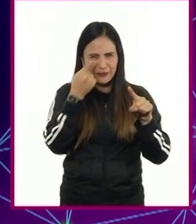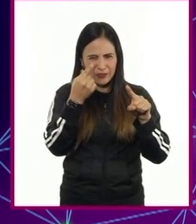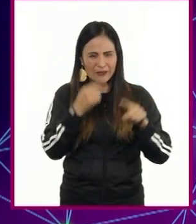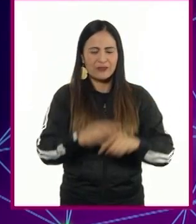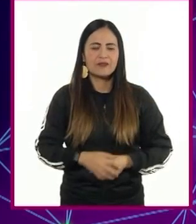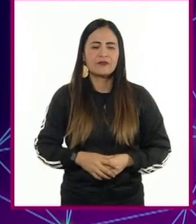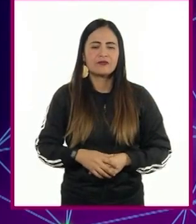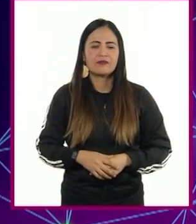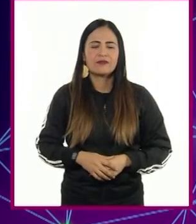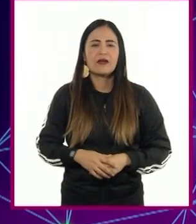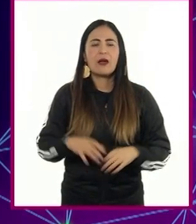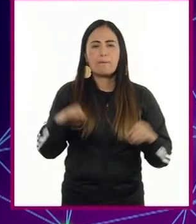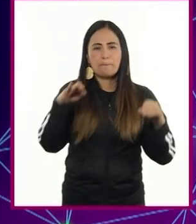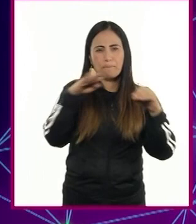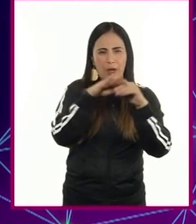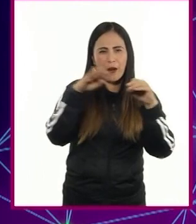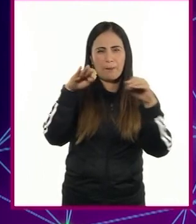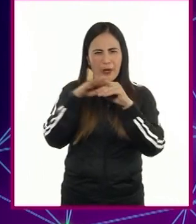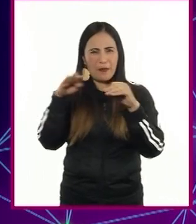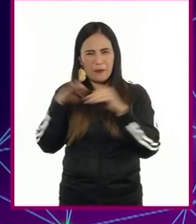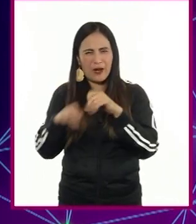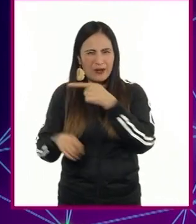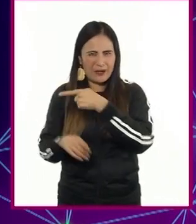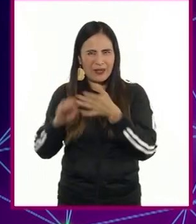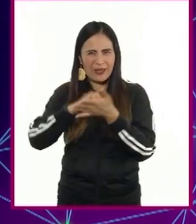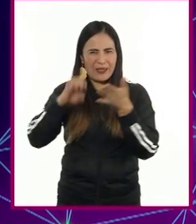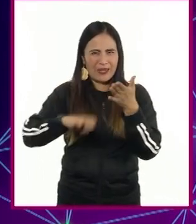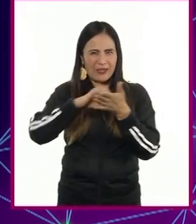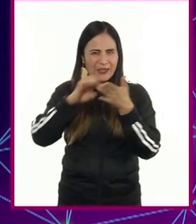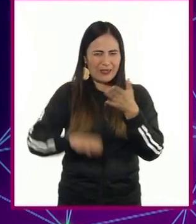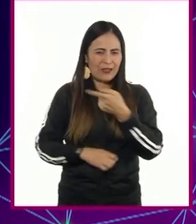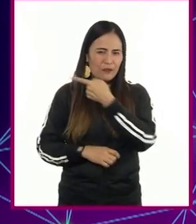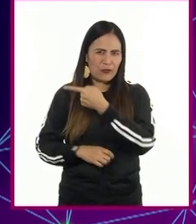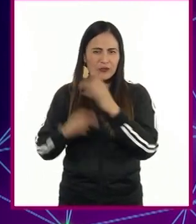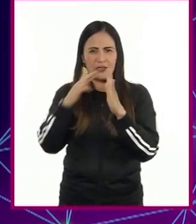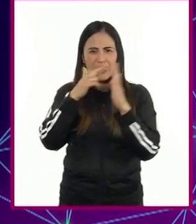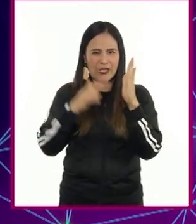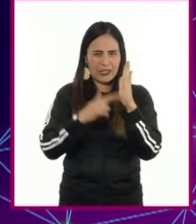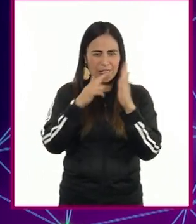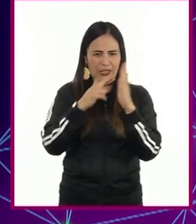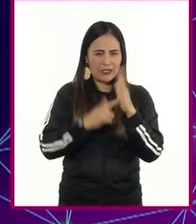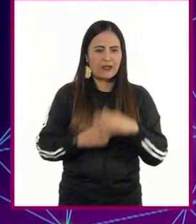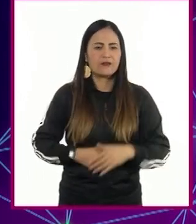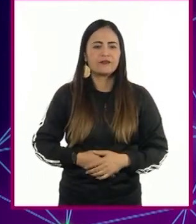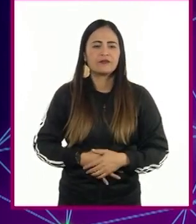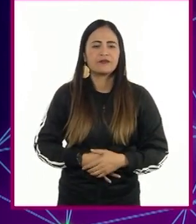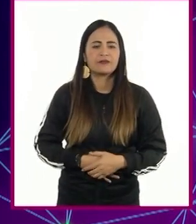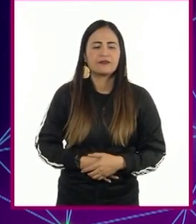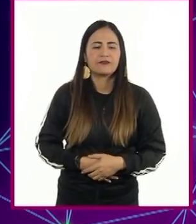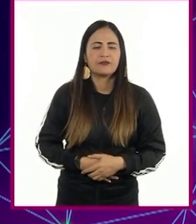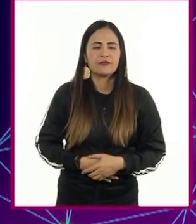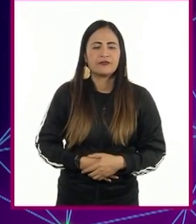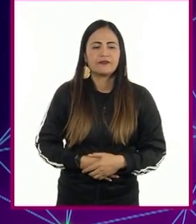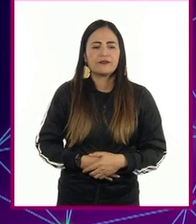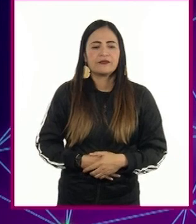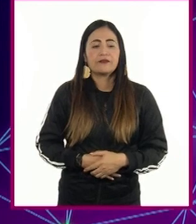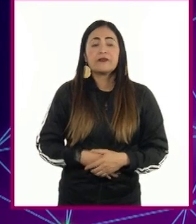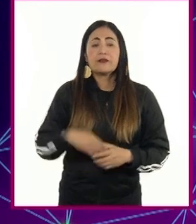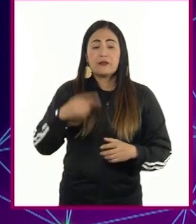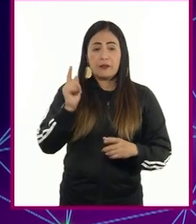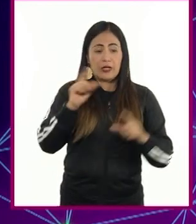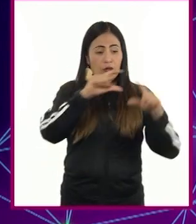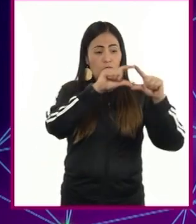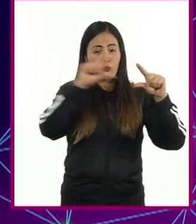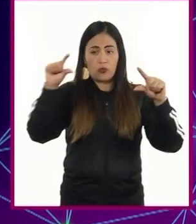con distinto intervalo entre los números que lo conforman, siguiendo la regla geométrica. Sin embargo, cuando realicen las sumas